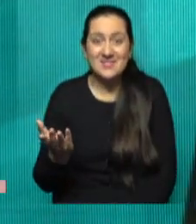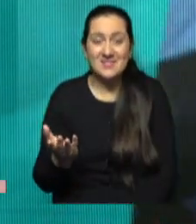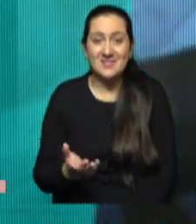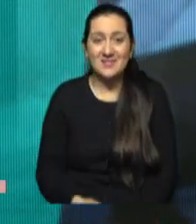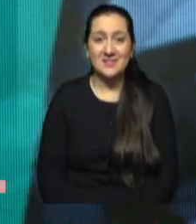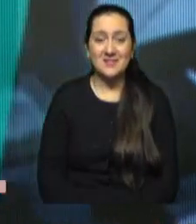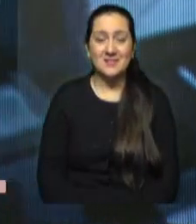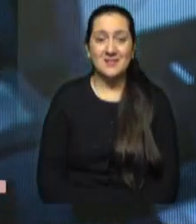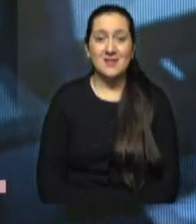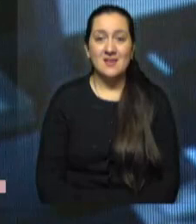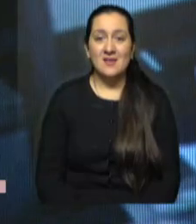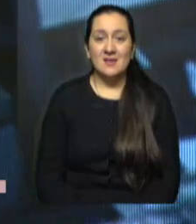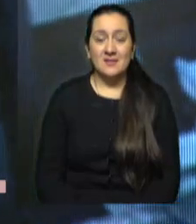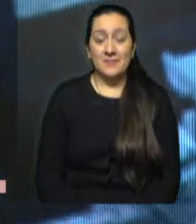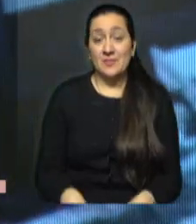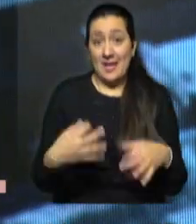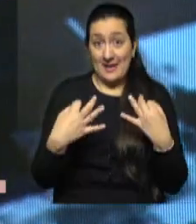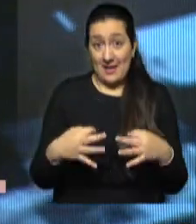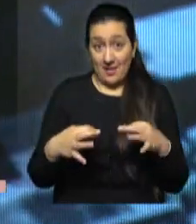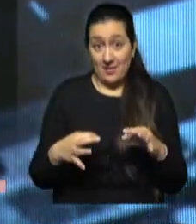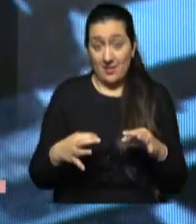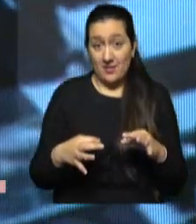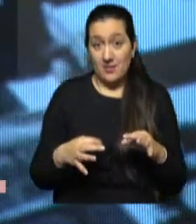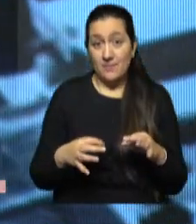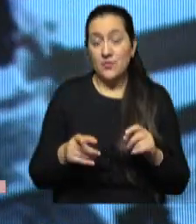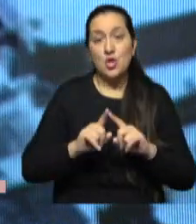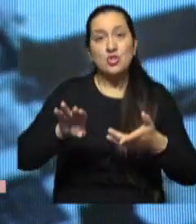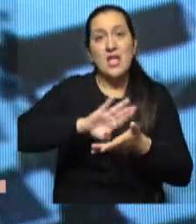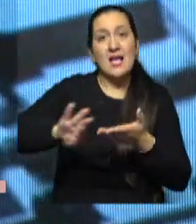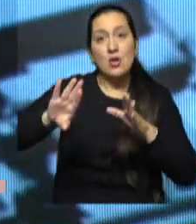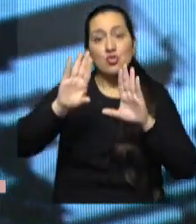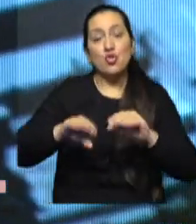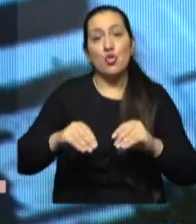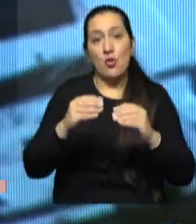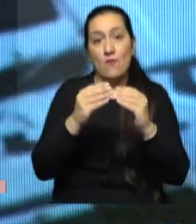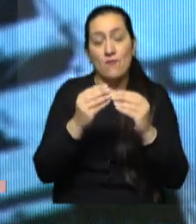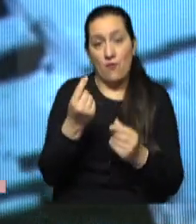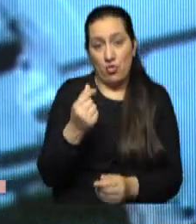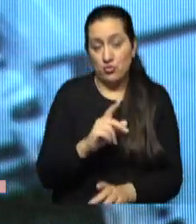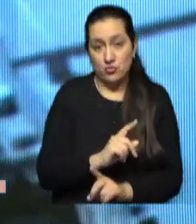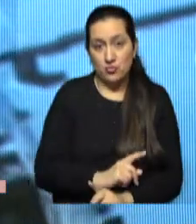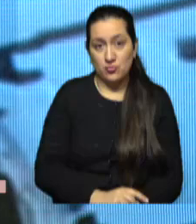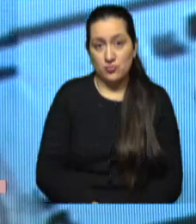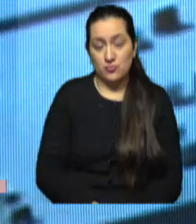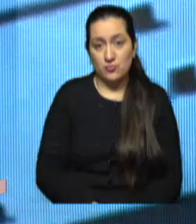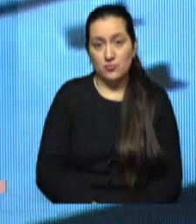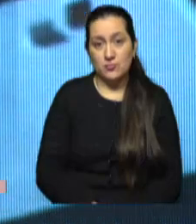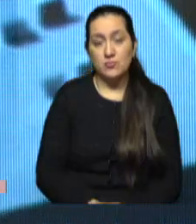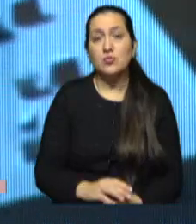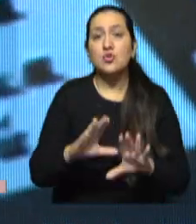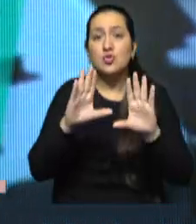este y en realidad no en realidad no sacaron todos los fondos todos absolutamente todos todos